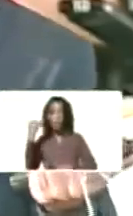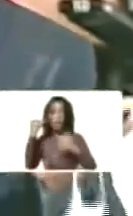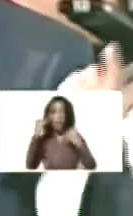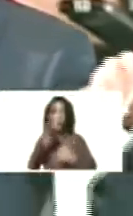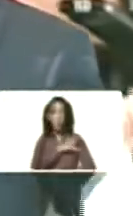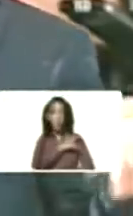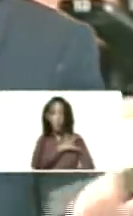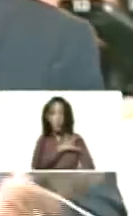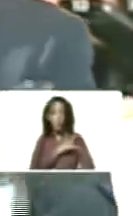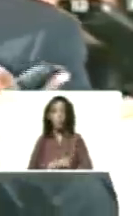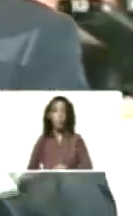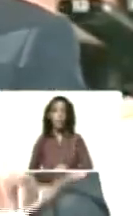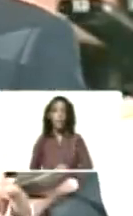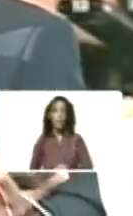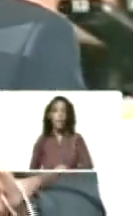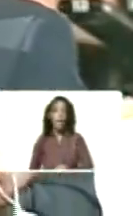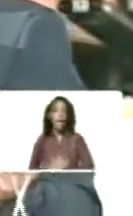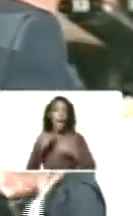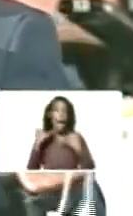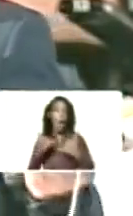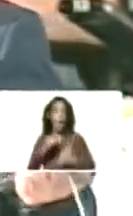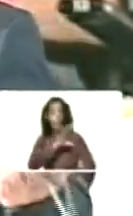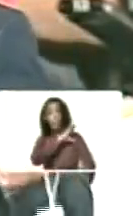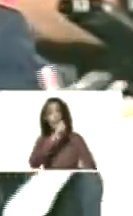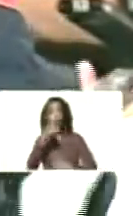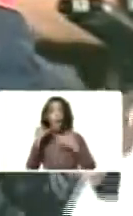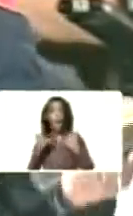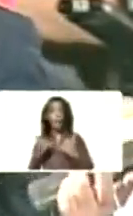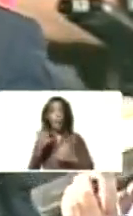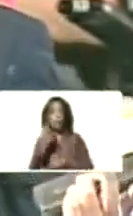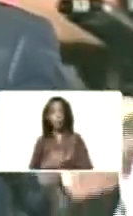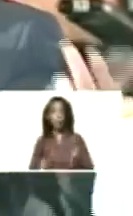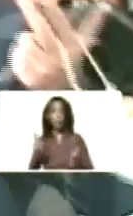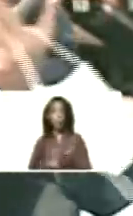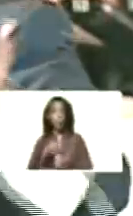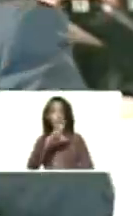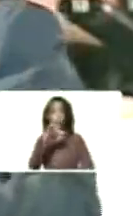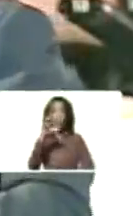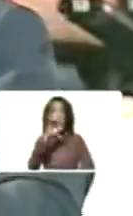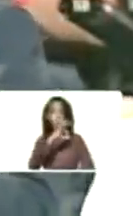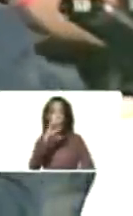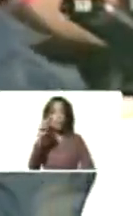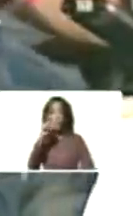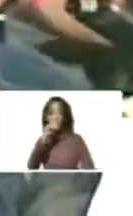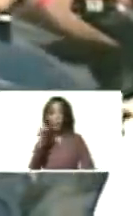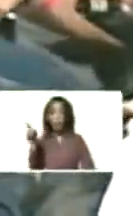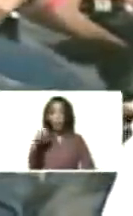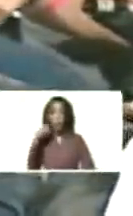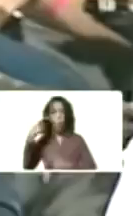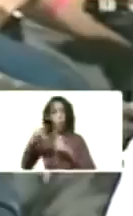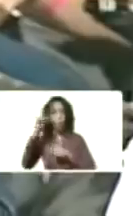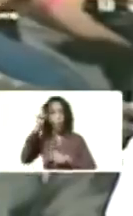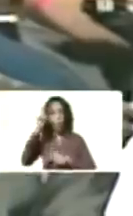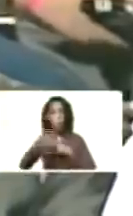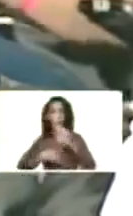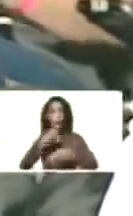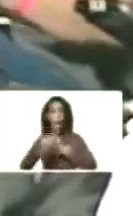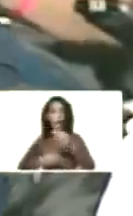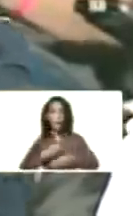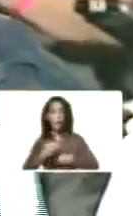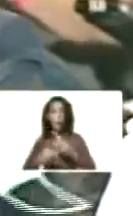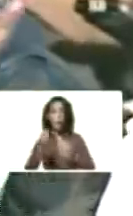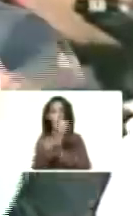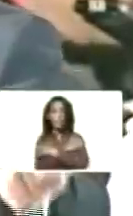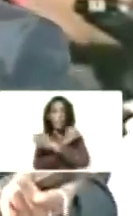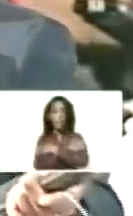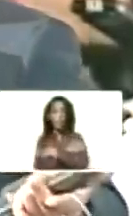Ahora, con el rectorado actual, pues ellos han reivindicado los 300 años, otros profesores y académicos también lo han hecho, usted mismo ha